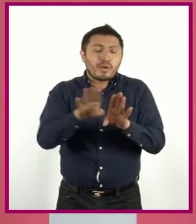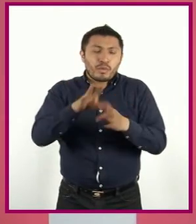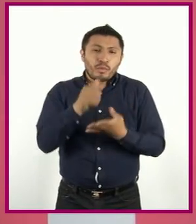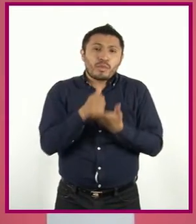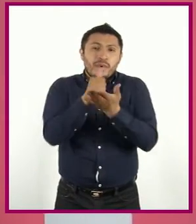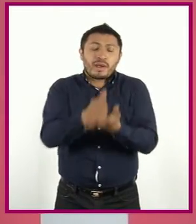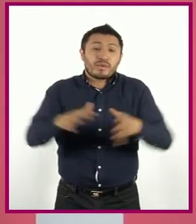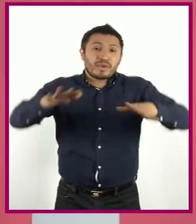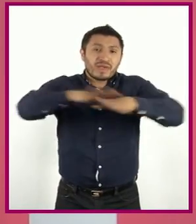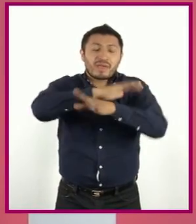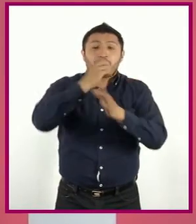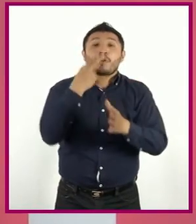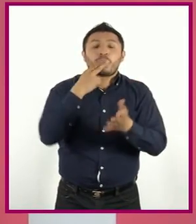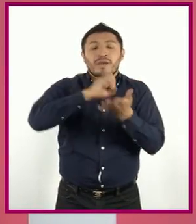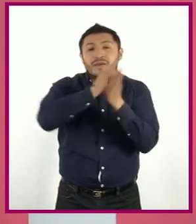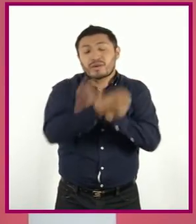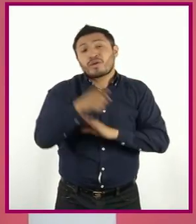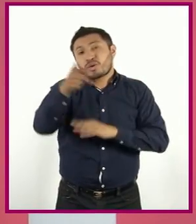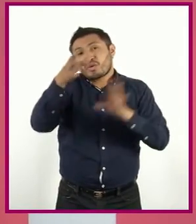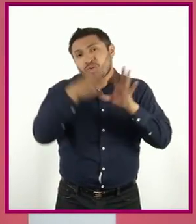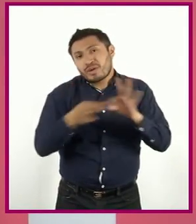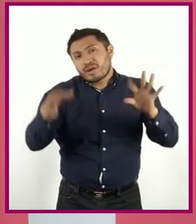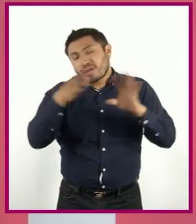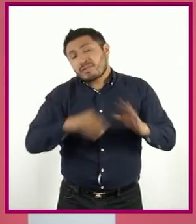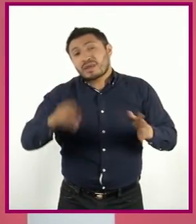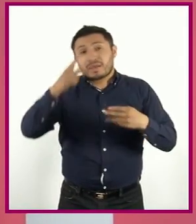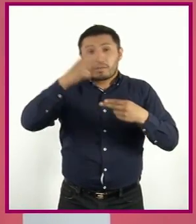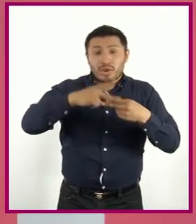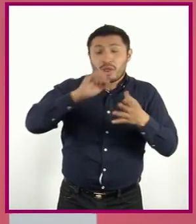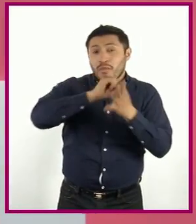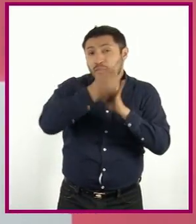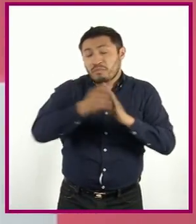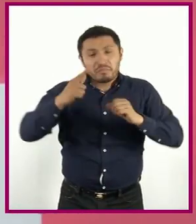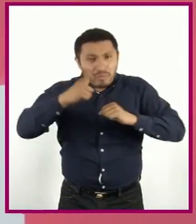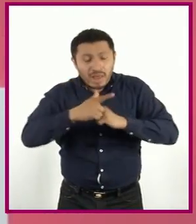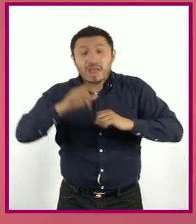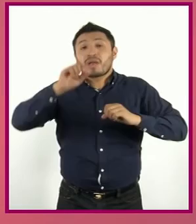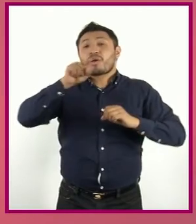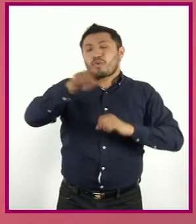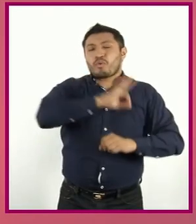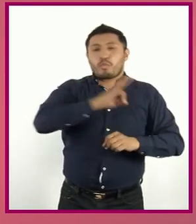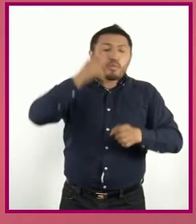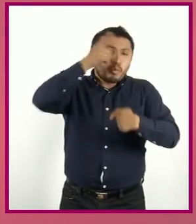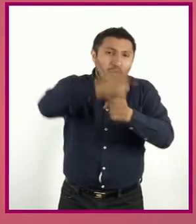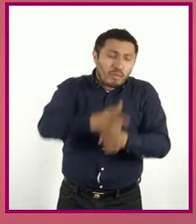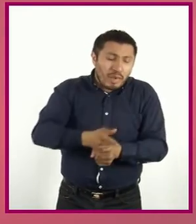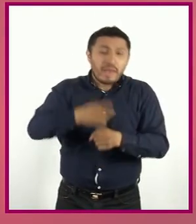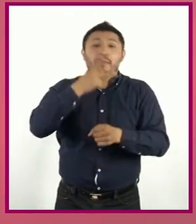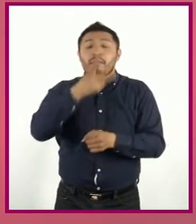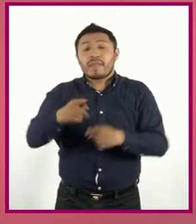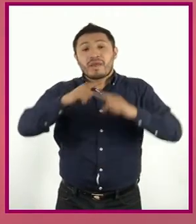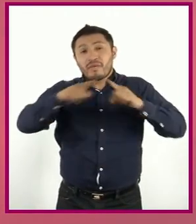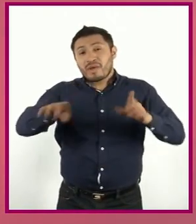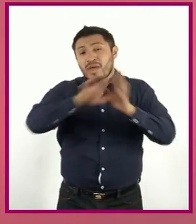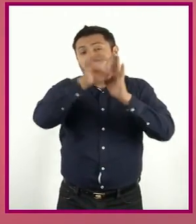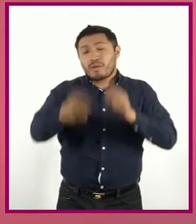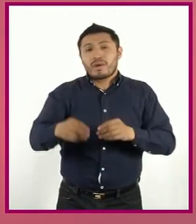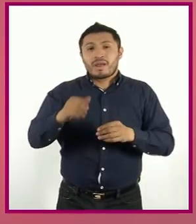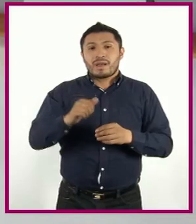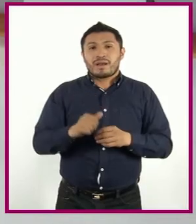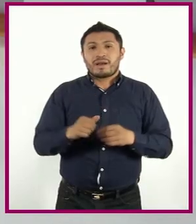y especifiquen si son pronombres o sinónimos. Incluso pueden identificar alguna otra palabra como los